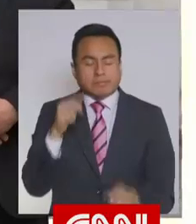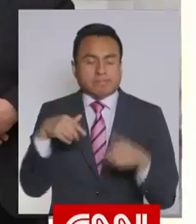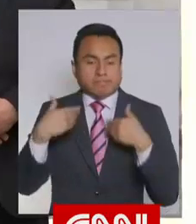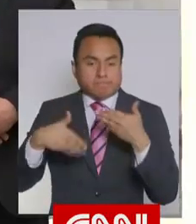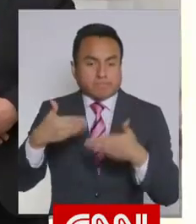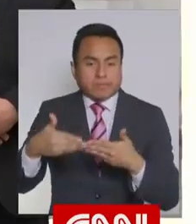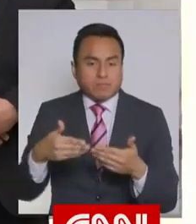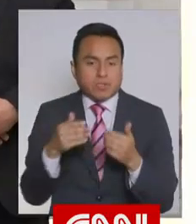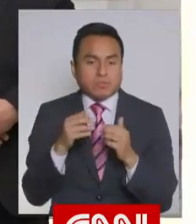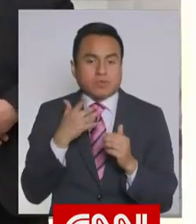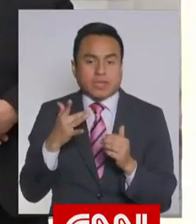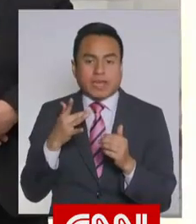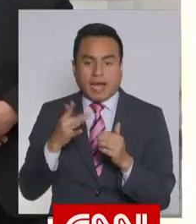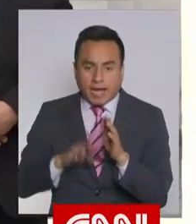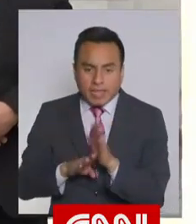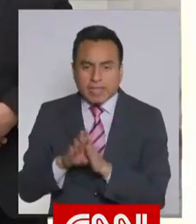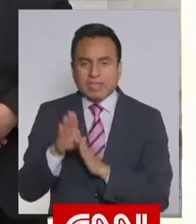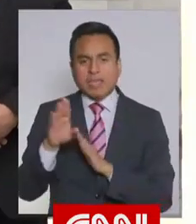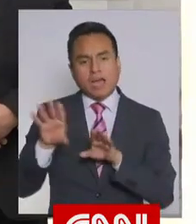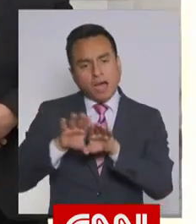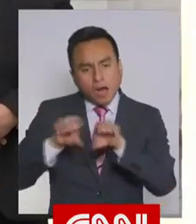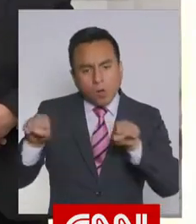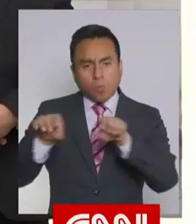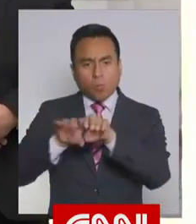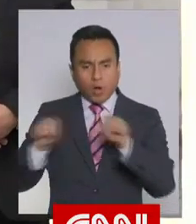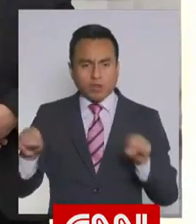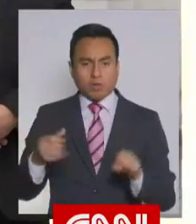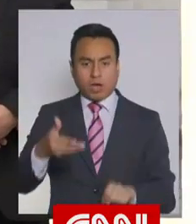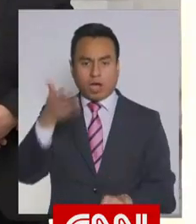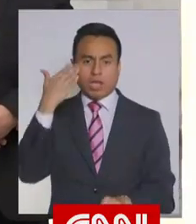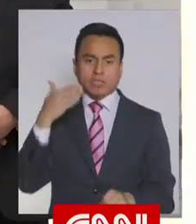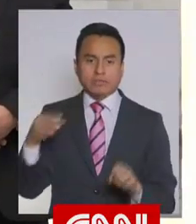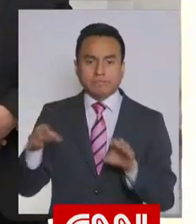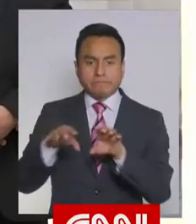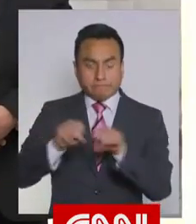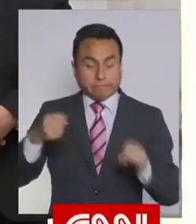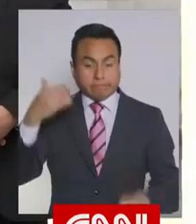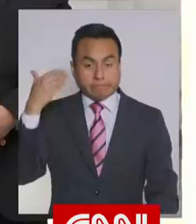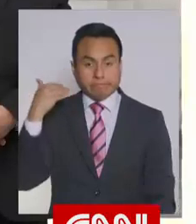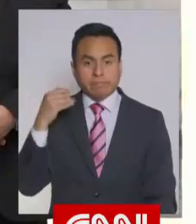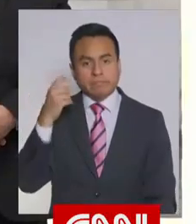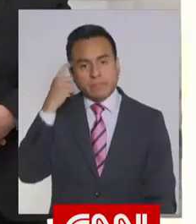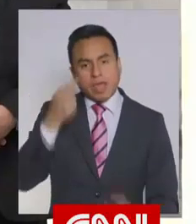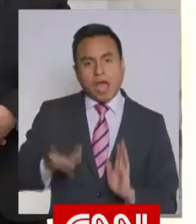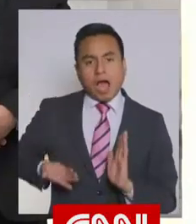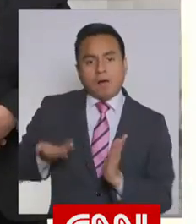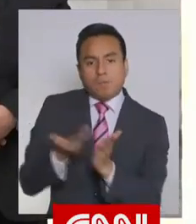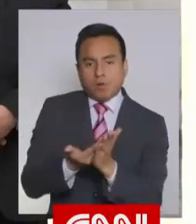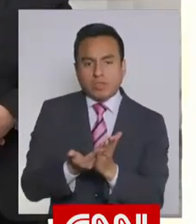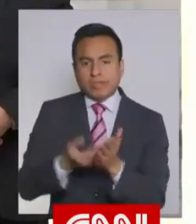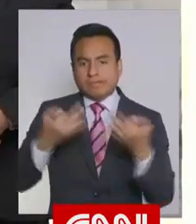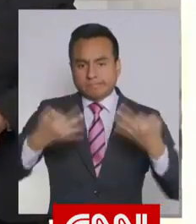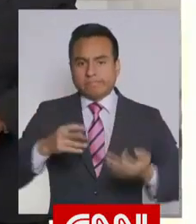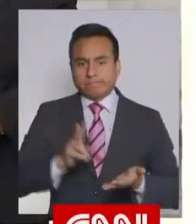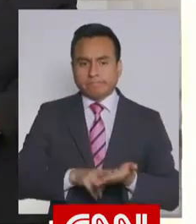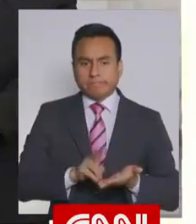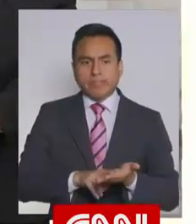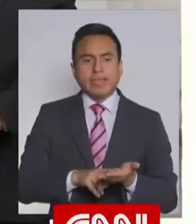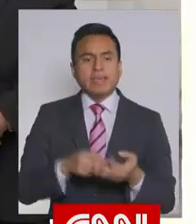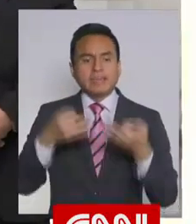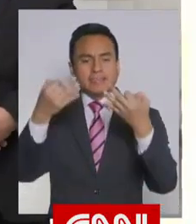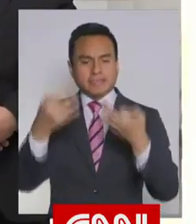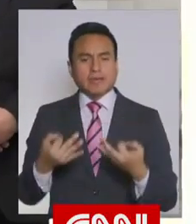y podamos llevar adelante el acuerdo que a la cual habíamos arribado que creo que es un aporte sustantivo a la